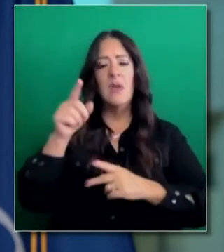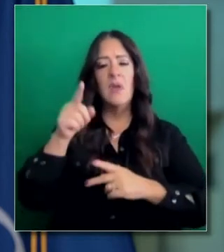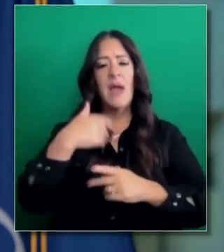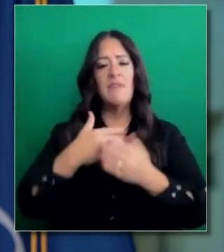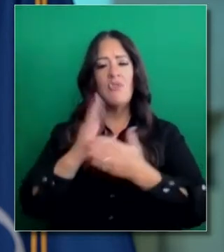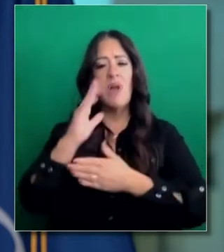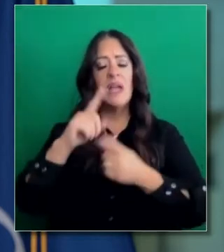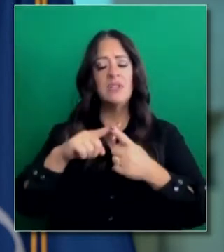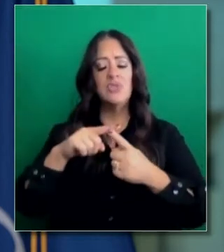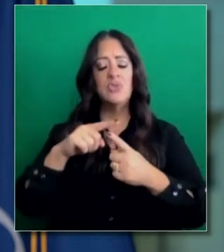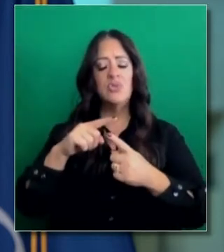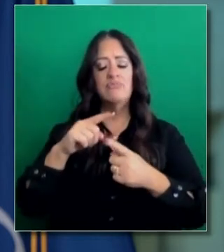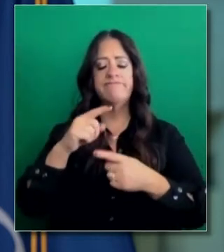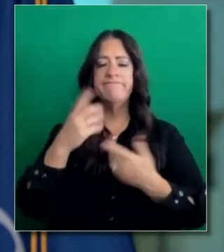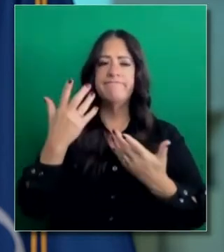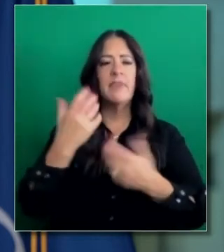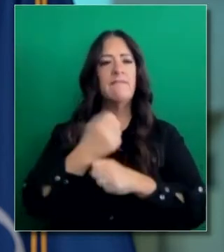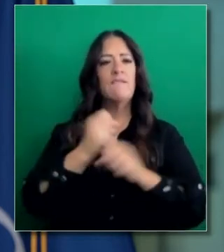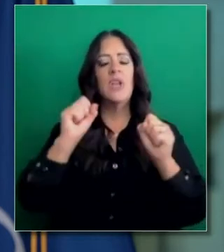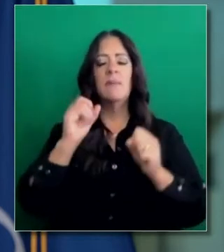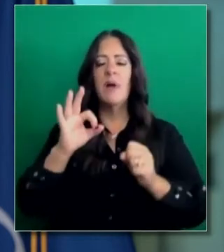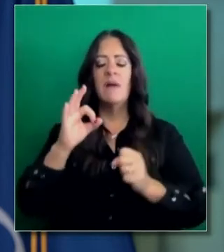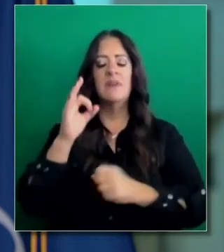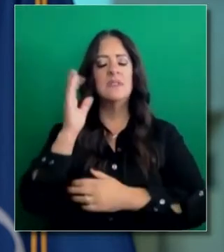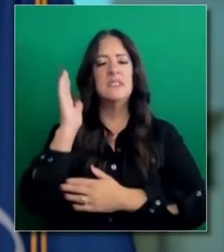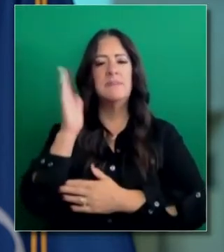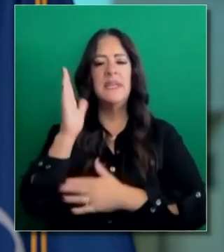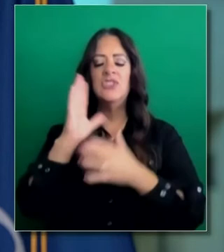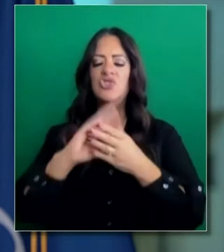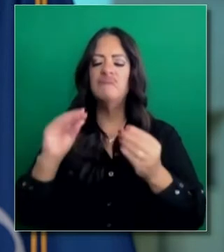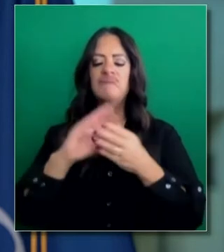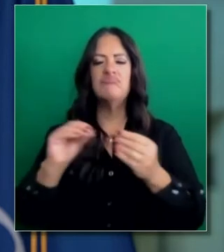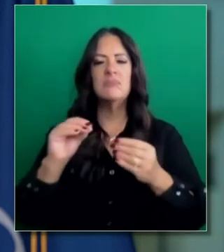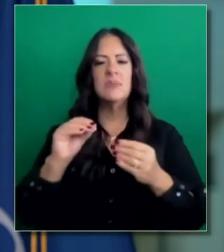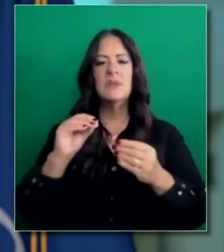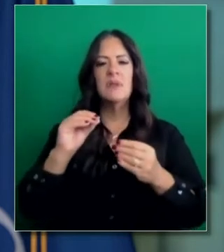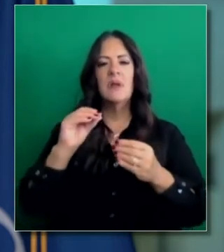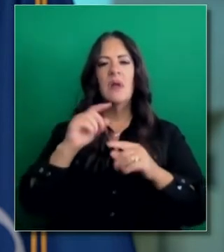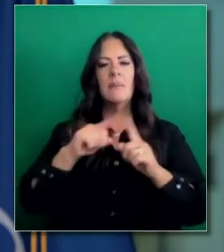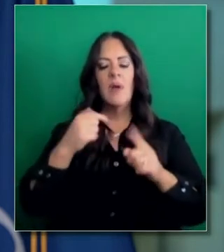expresión deben protegerse pero definitivamente las